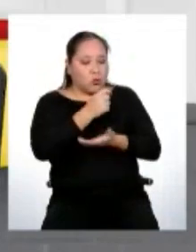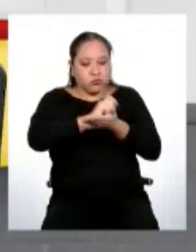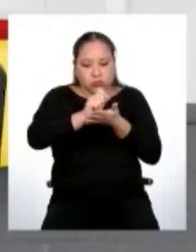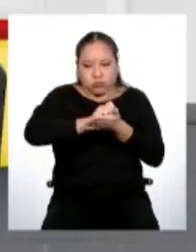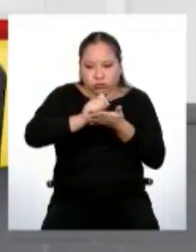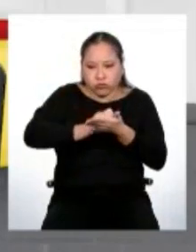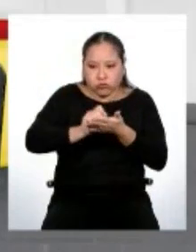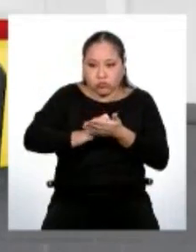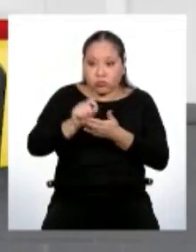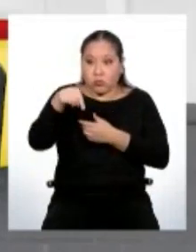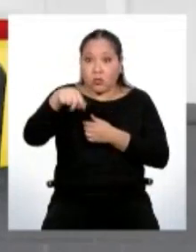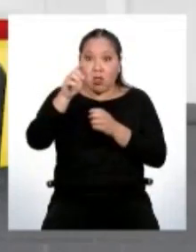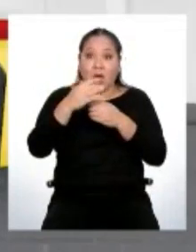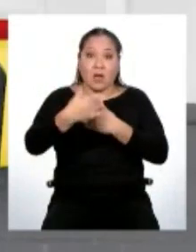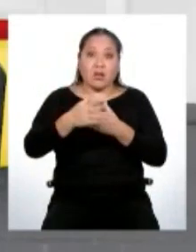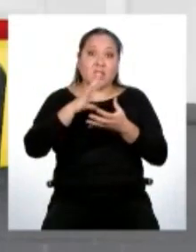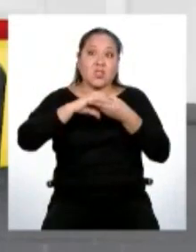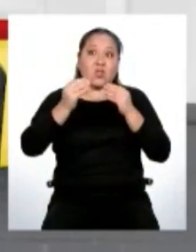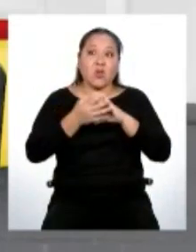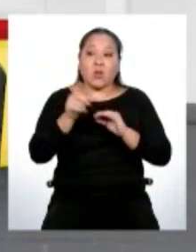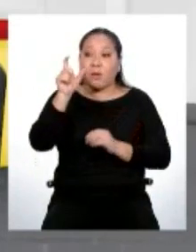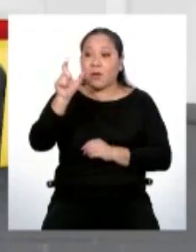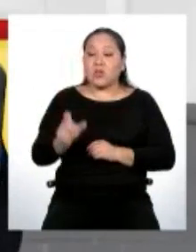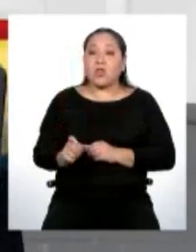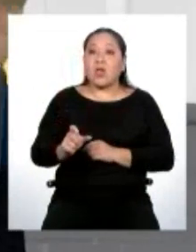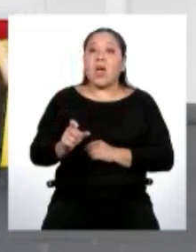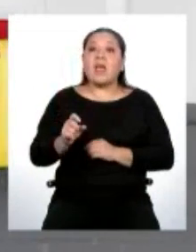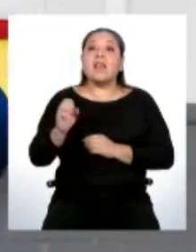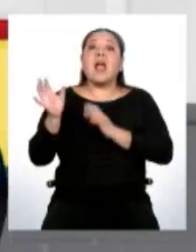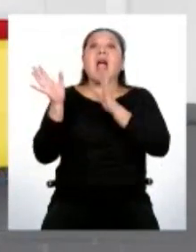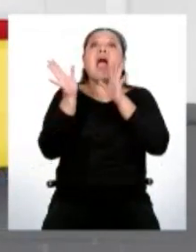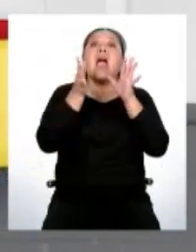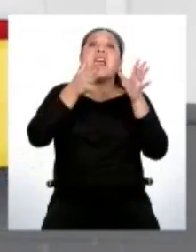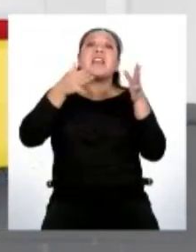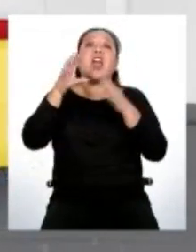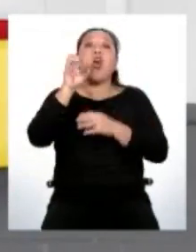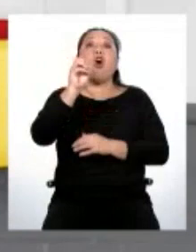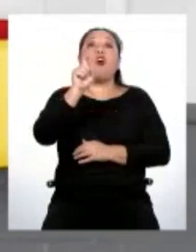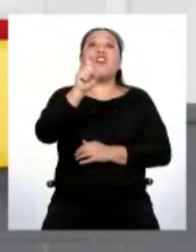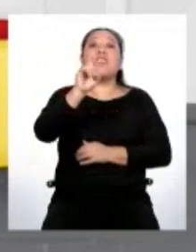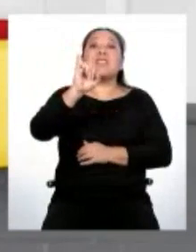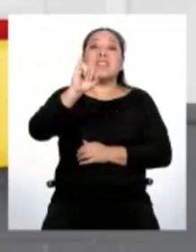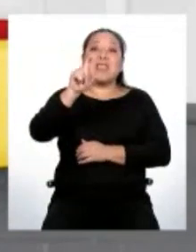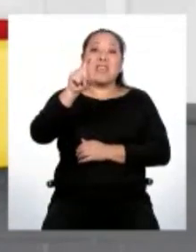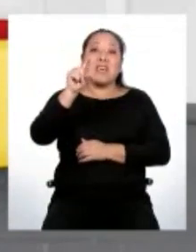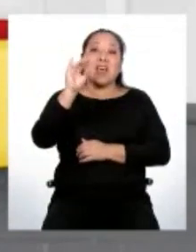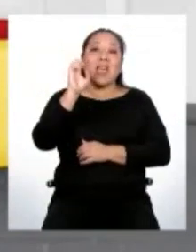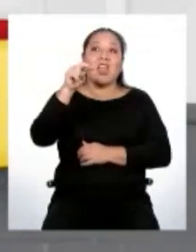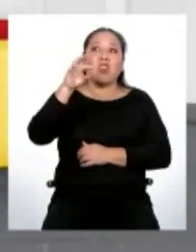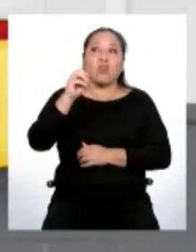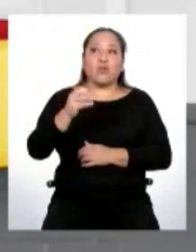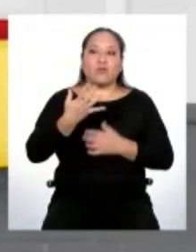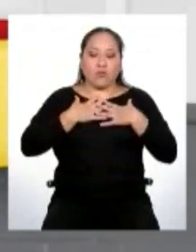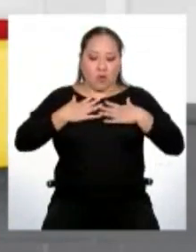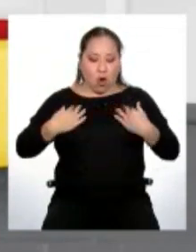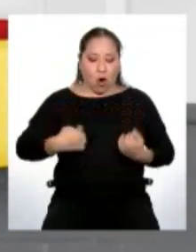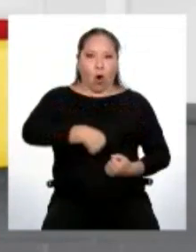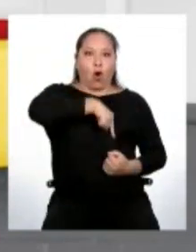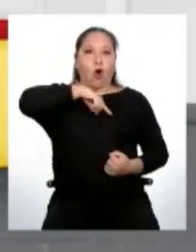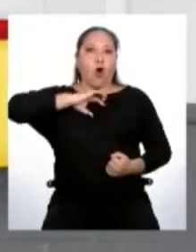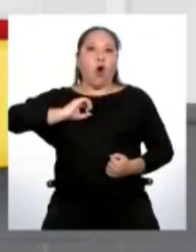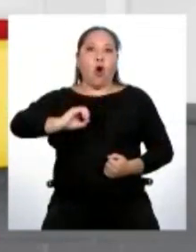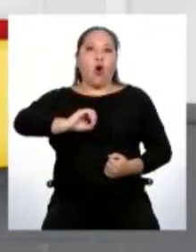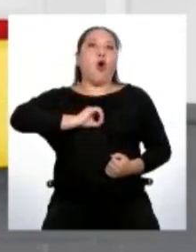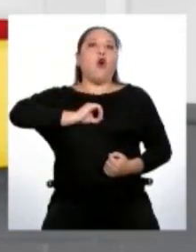obra donde uno de los protagonistas es el elemento oxígeno y por eso me he pintado esta sutilo en el pecho. Más